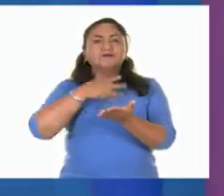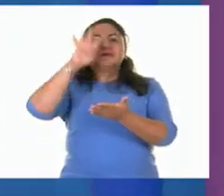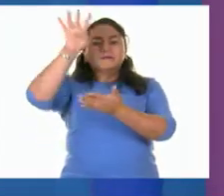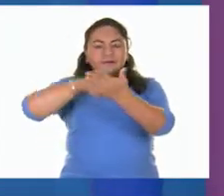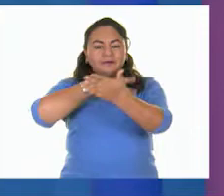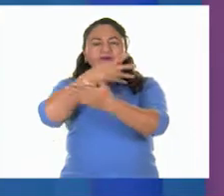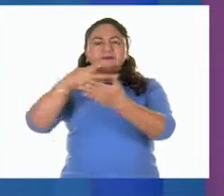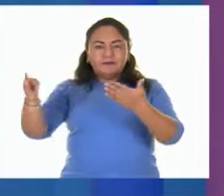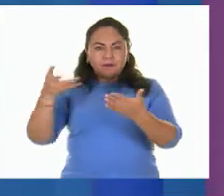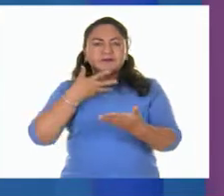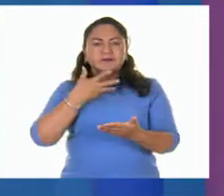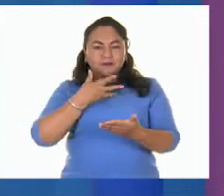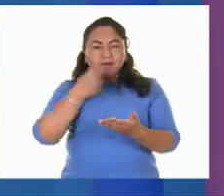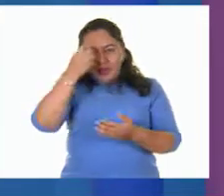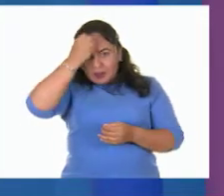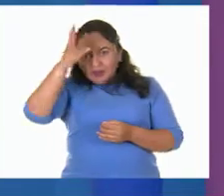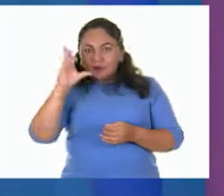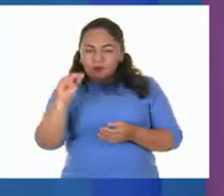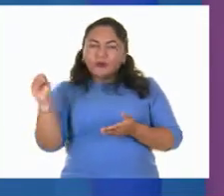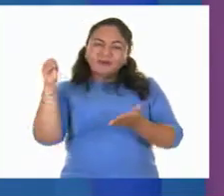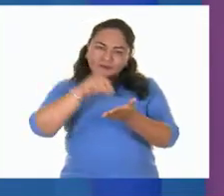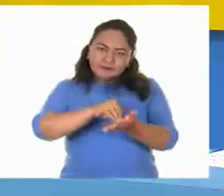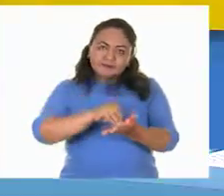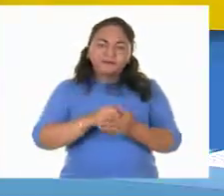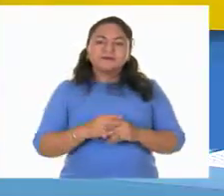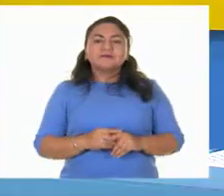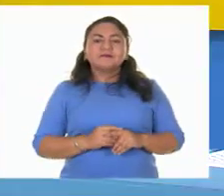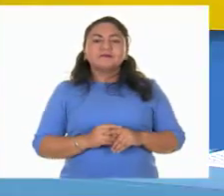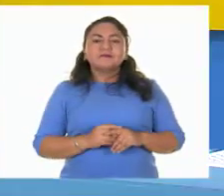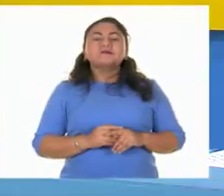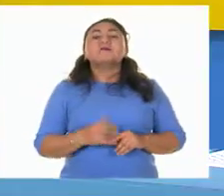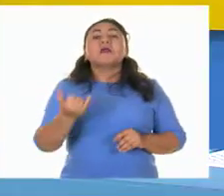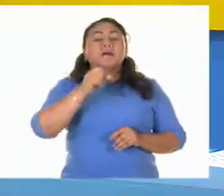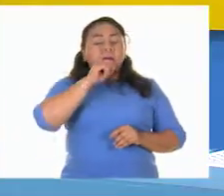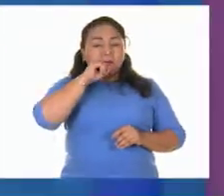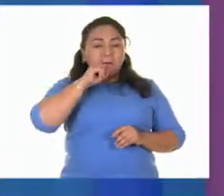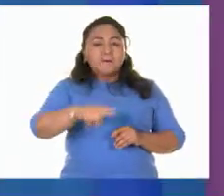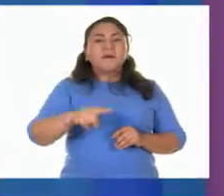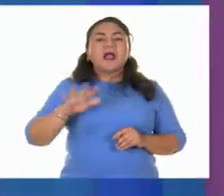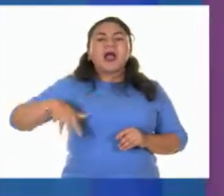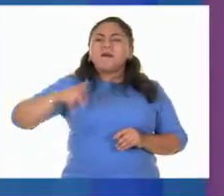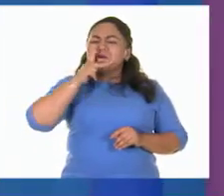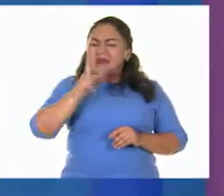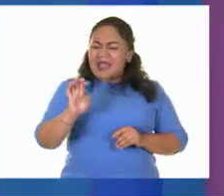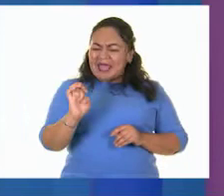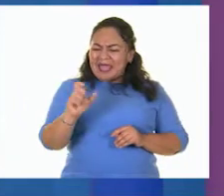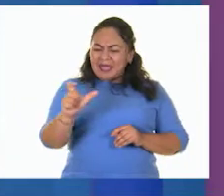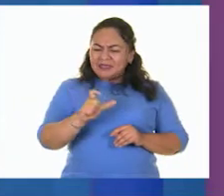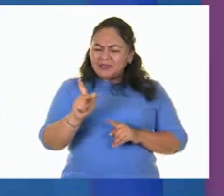tabla, para que no se nos olvide. Muy bien. Hace rato también definimos la palabra